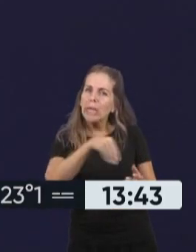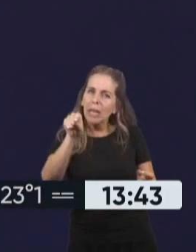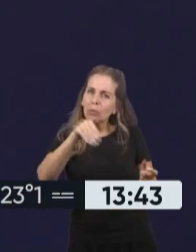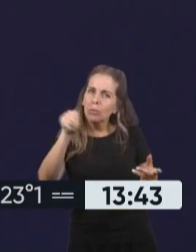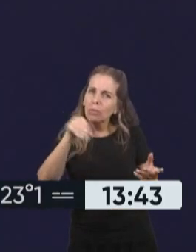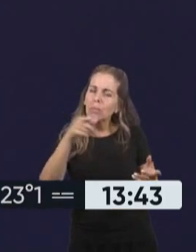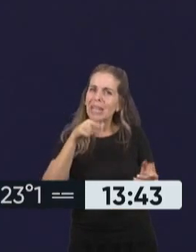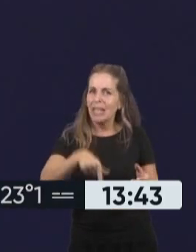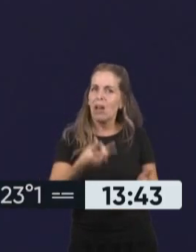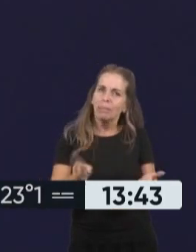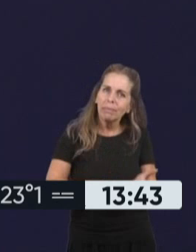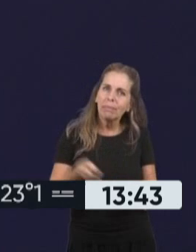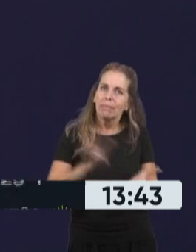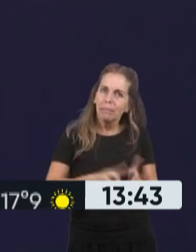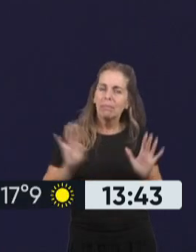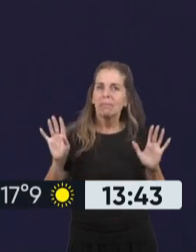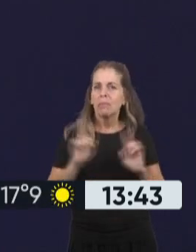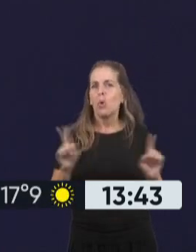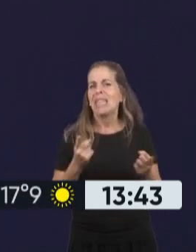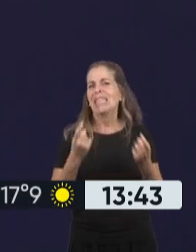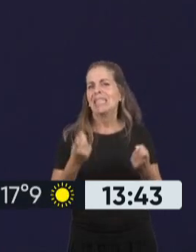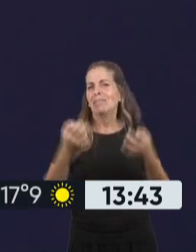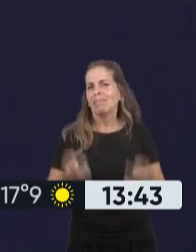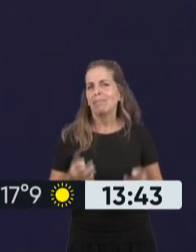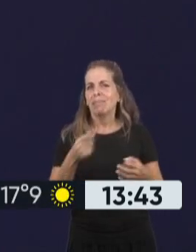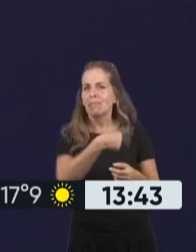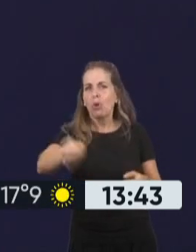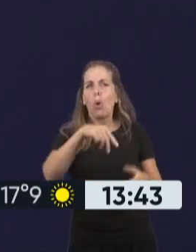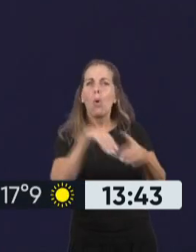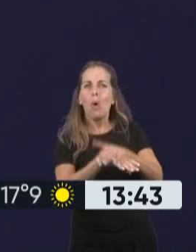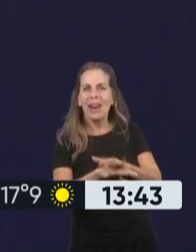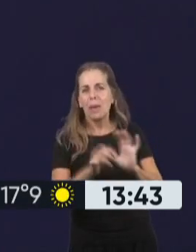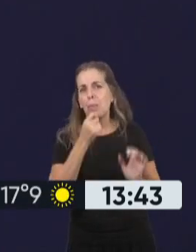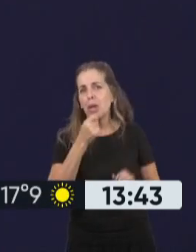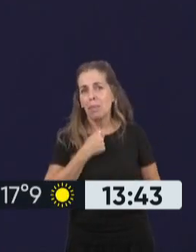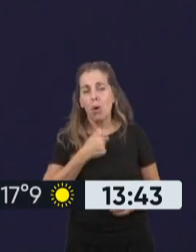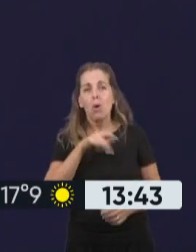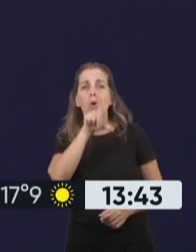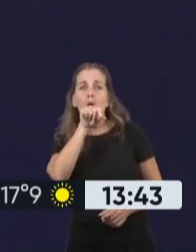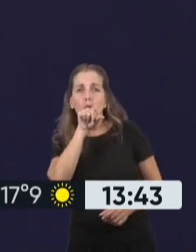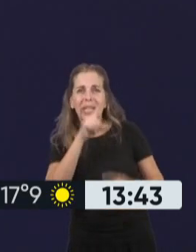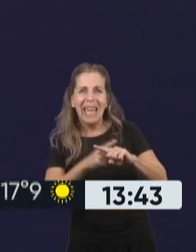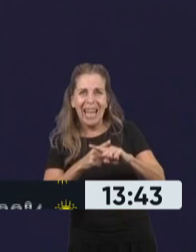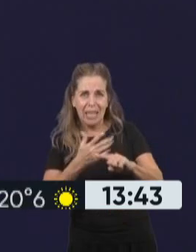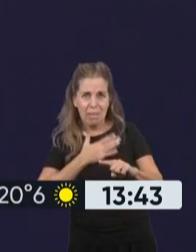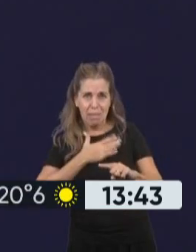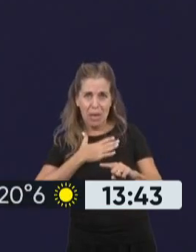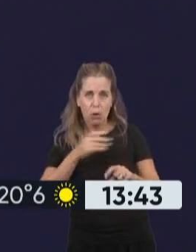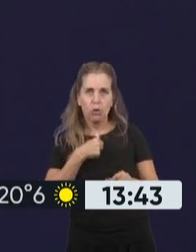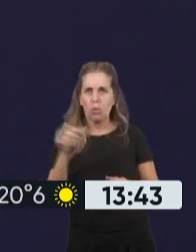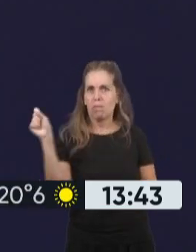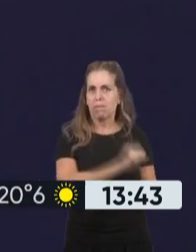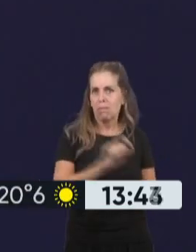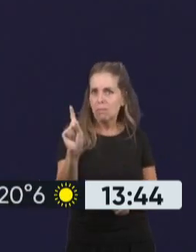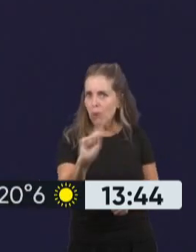republicando, no es necesario que los guarden, porque en mi caso personal no borro tweets, así que no es necesario